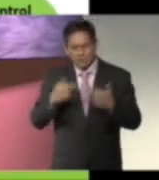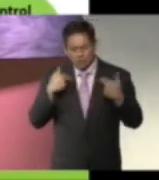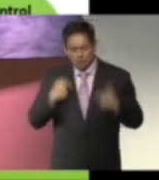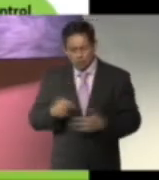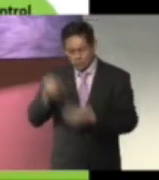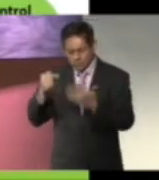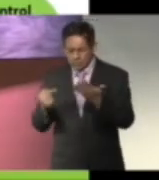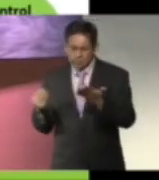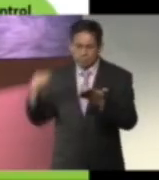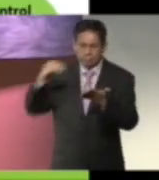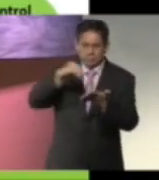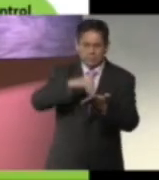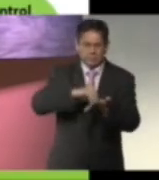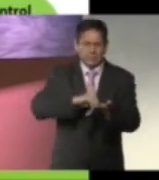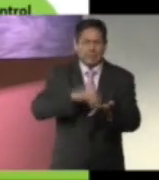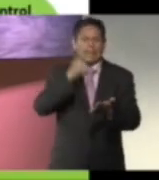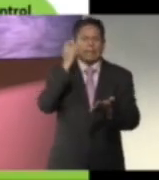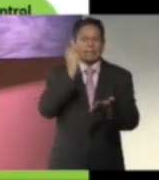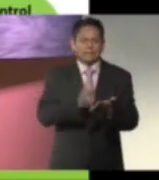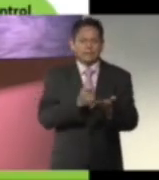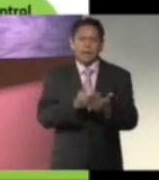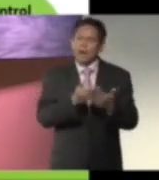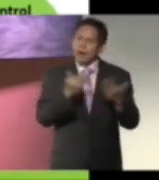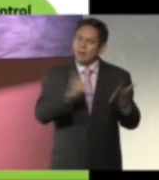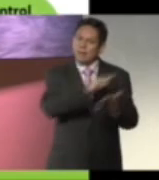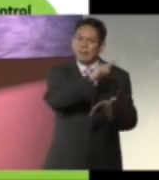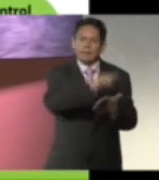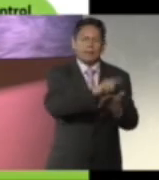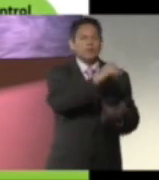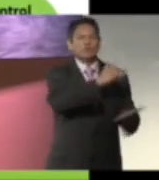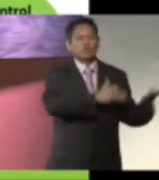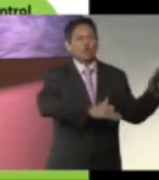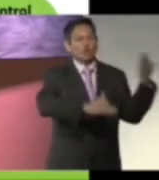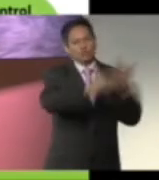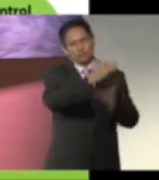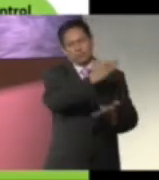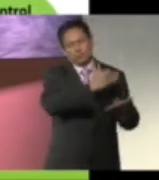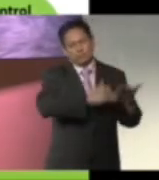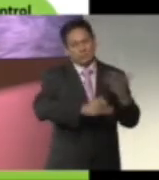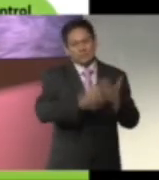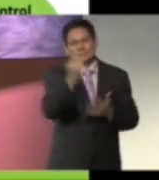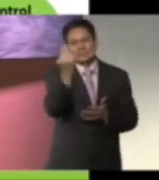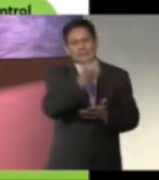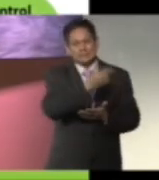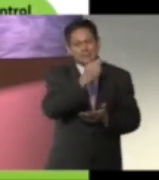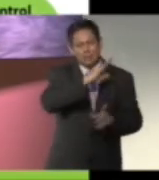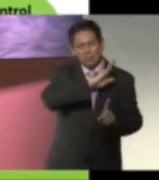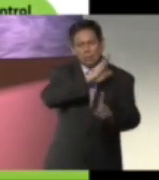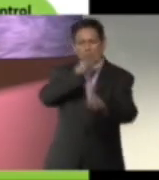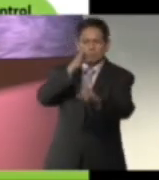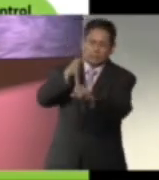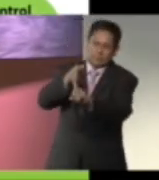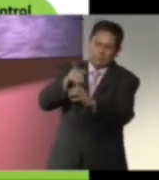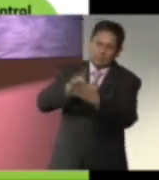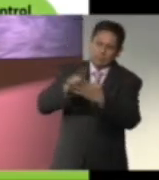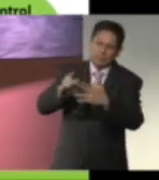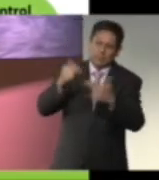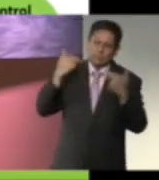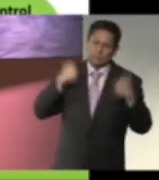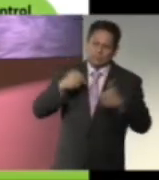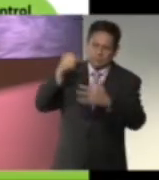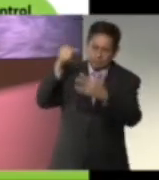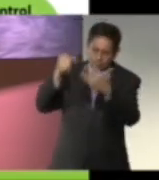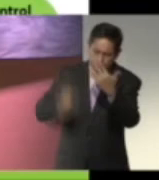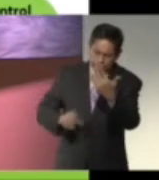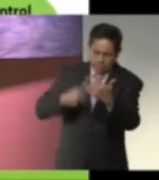exigibilidad, la justiciabilidad, los principios de los derechos humanos, las obligaciones de las autoridades y el acceso a organismos internacionales